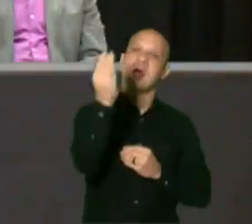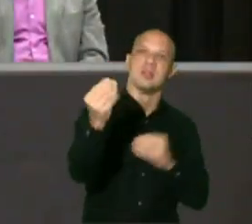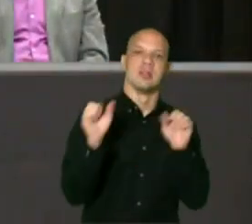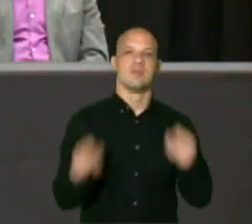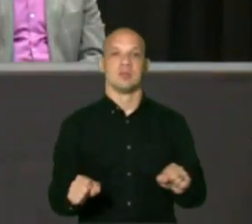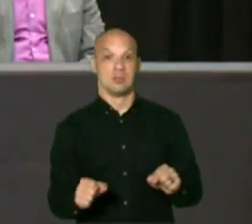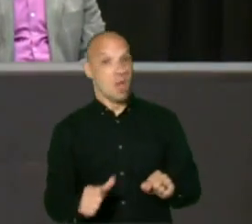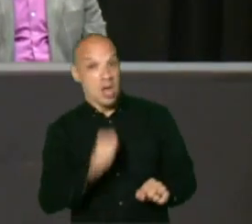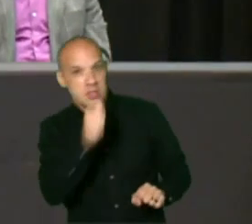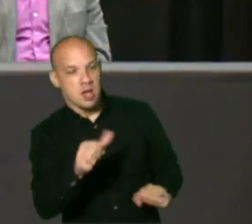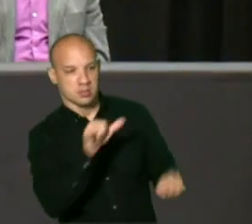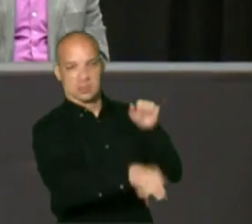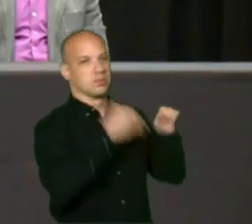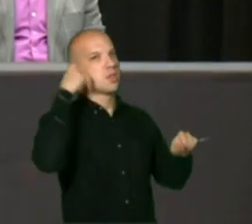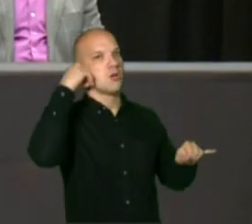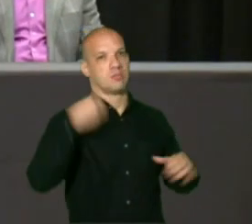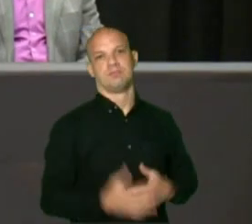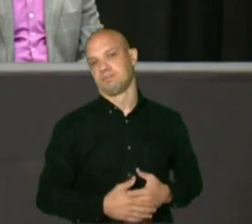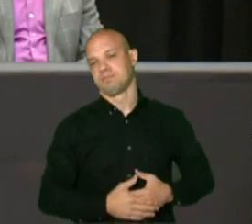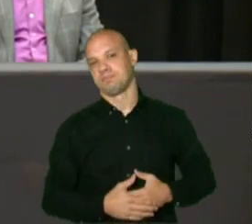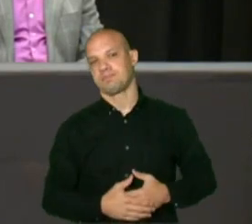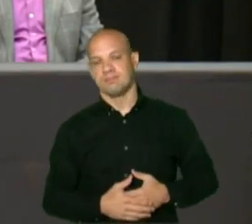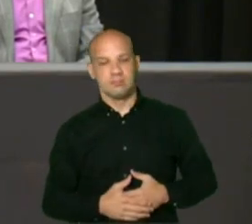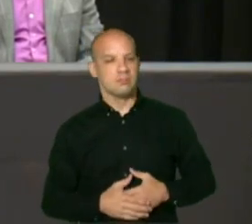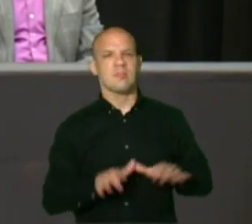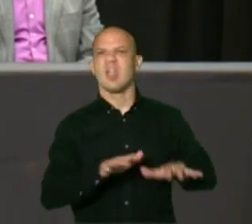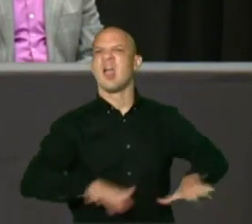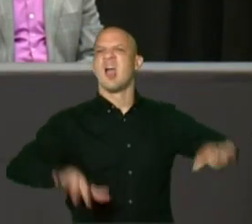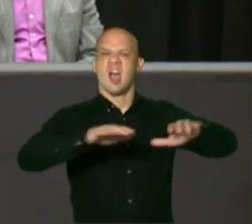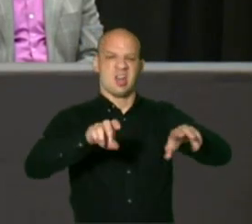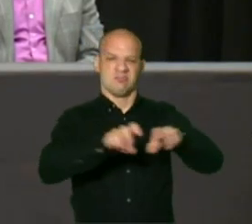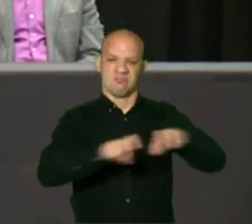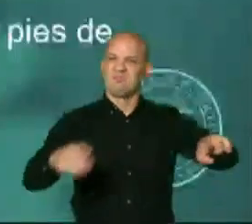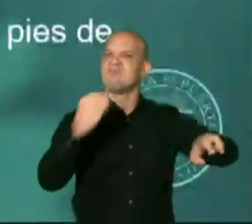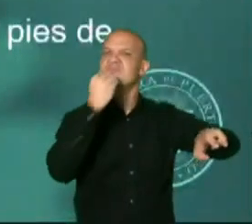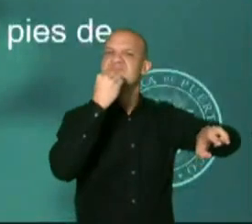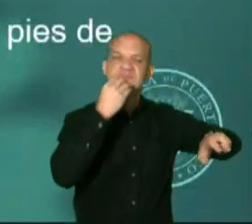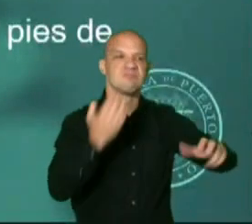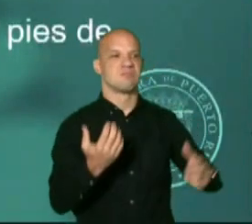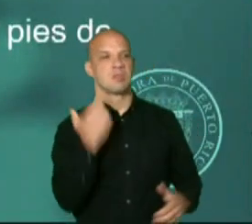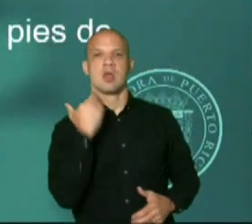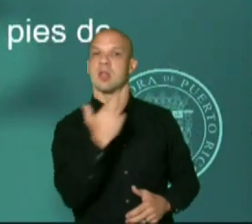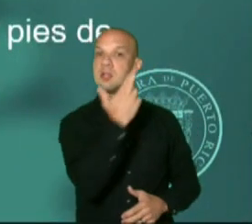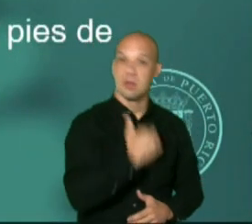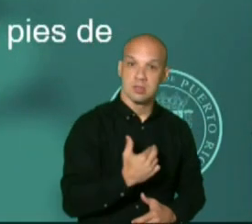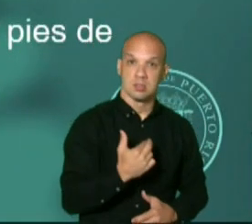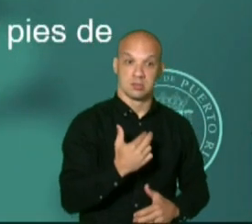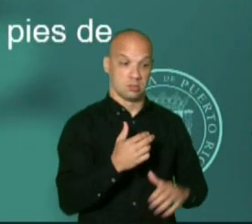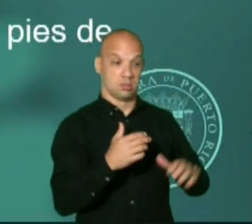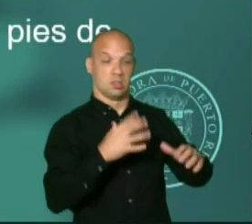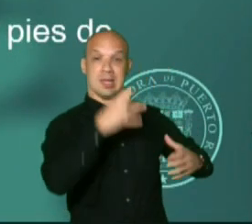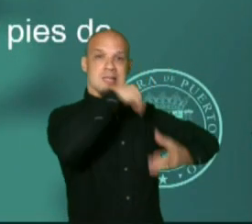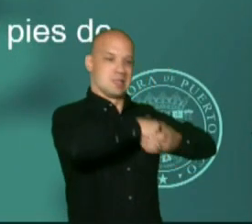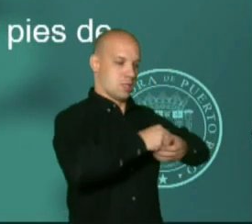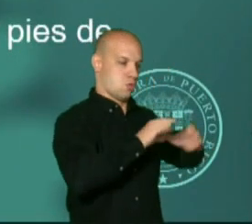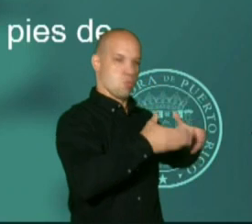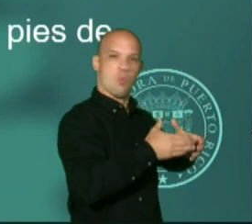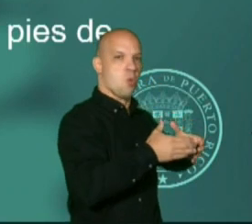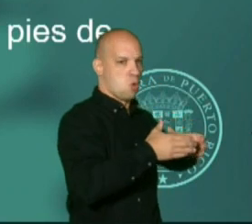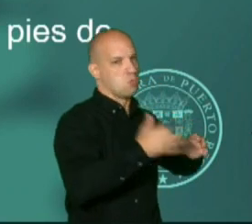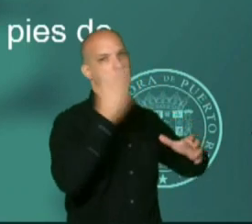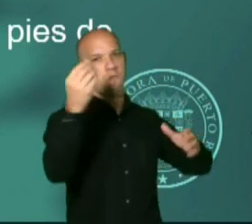familiares. Los salones comedores y los espacios al aire libre de restaurantes o cafés y